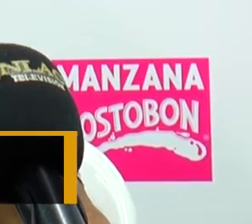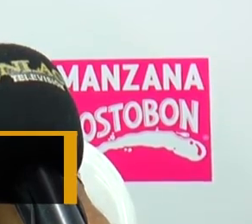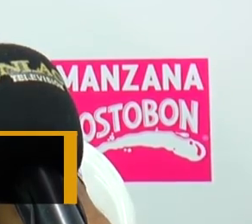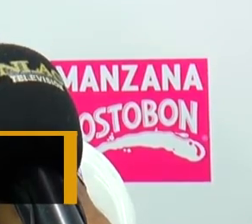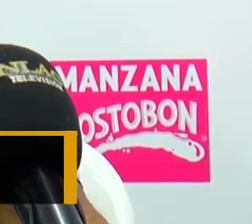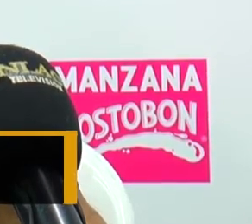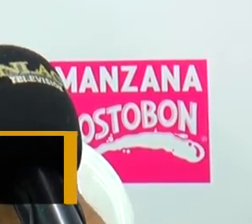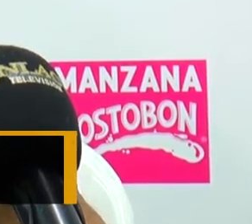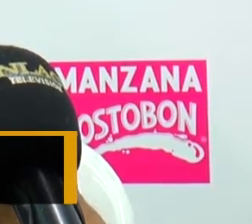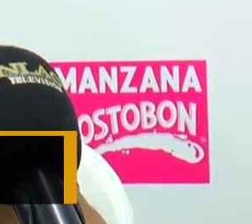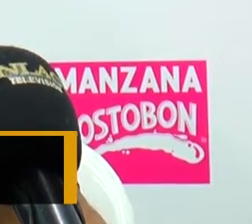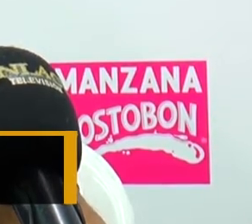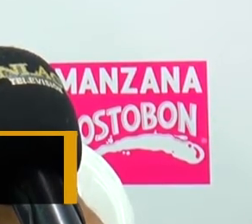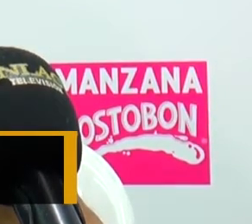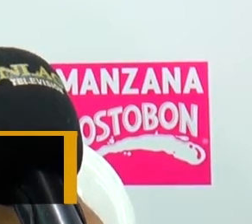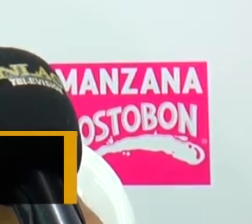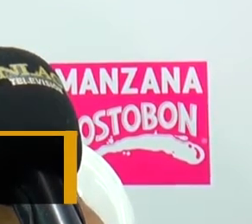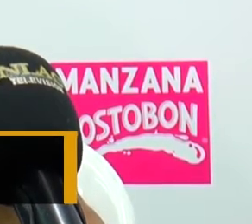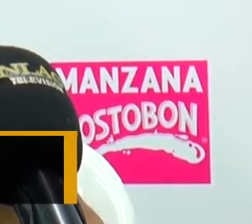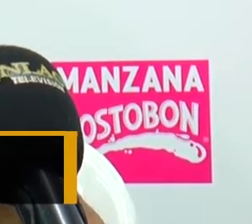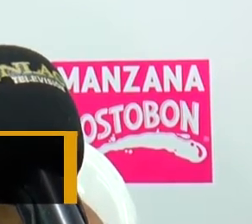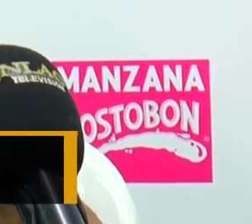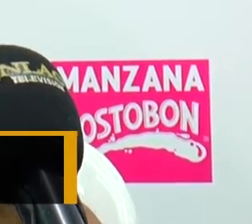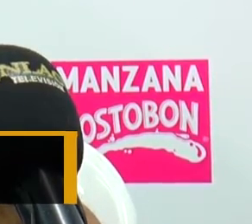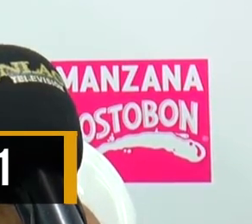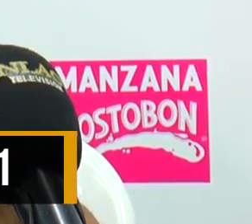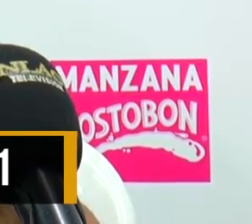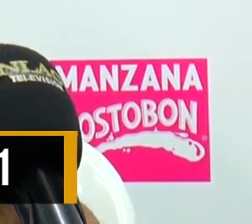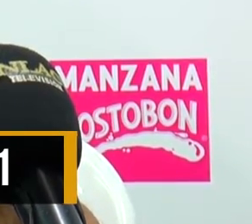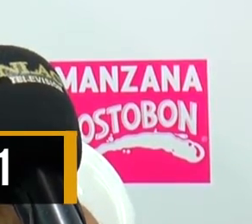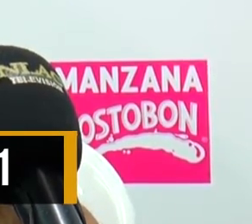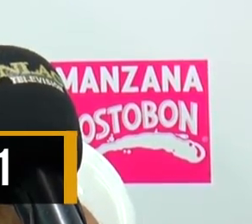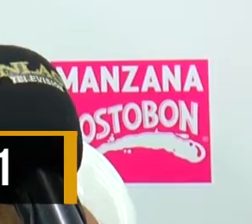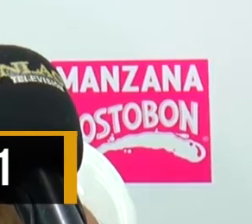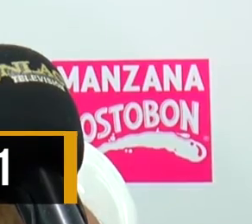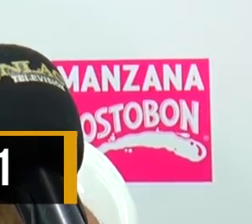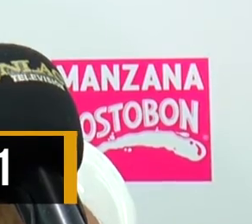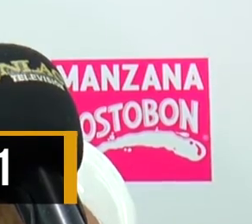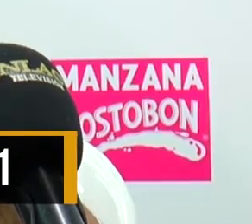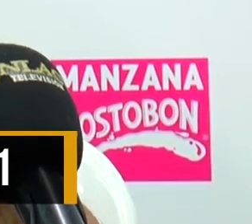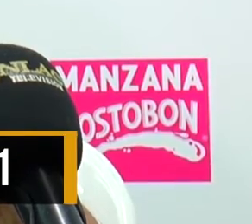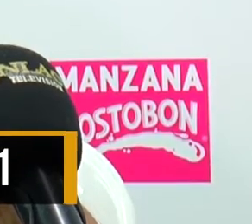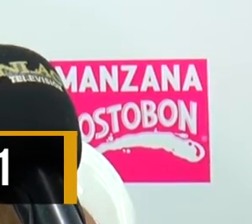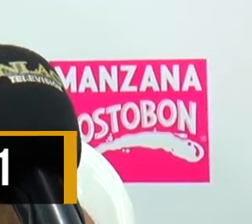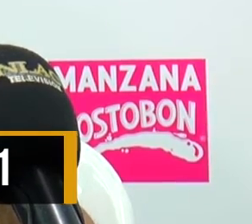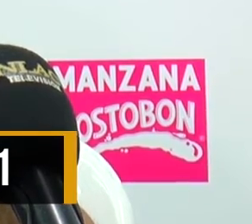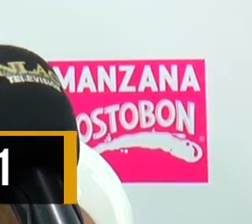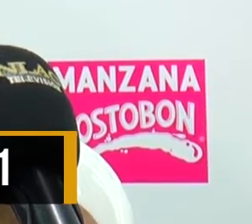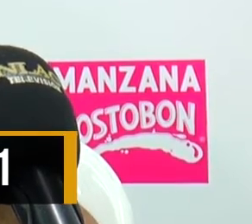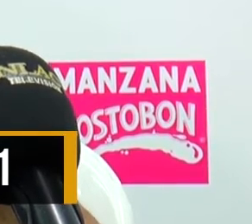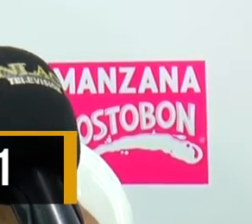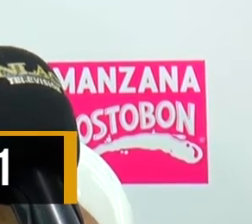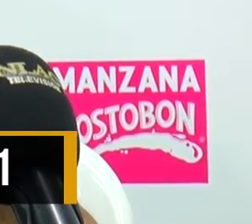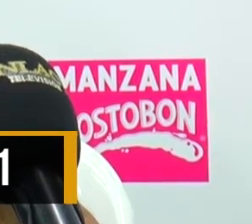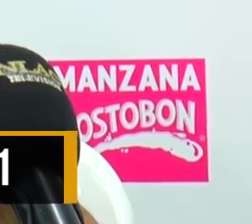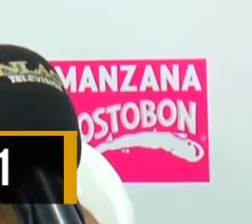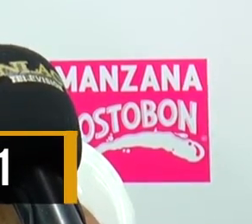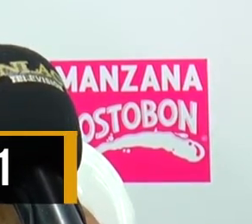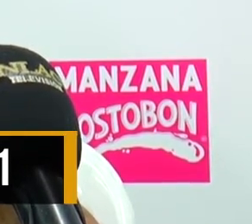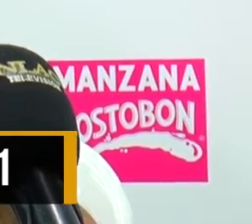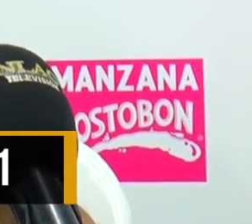Pero pienso que merecíamos más goles porque el equipo gestó, construyó, porque supo abrir la cancha, sobre todo en la